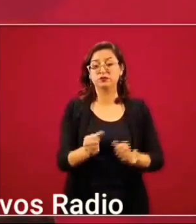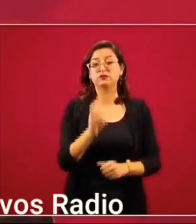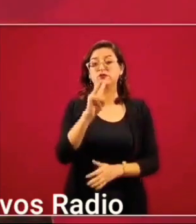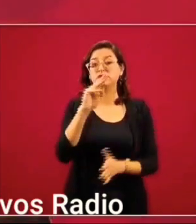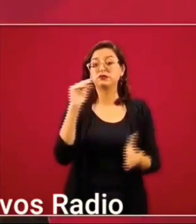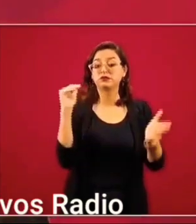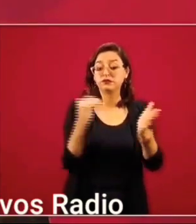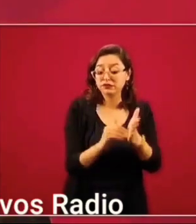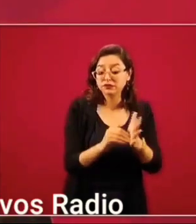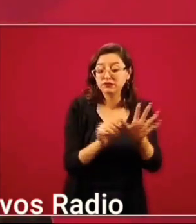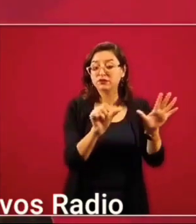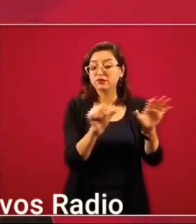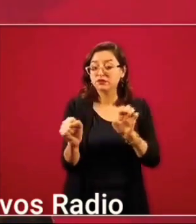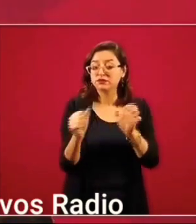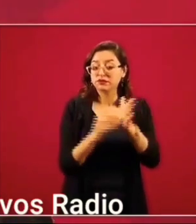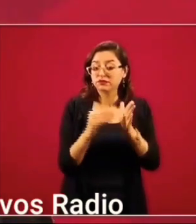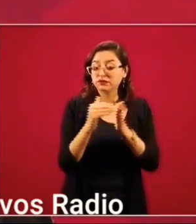3,600 millones de pesos.